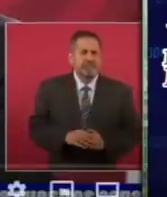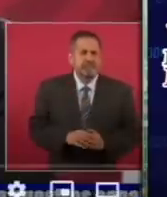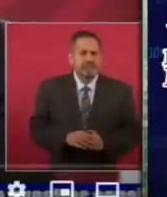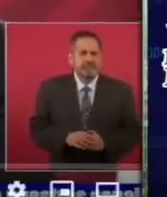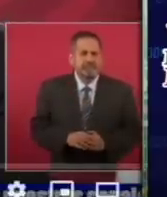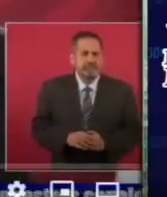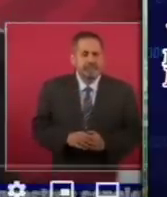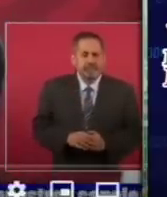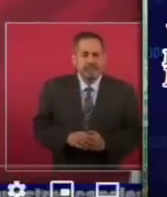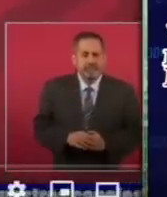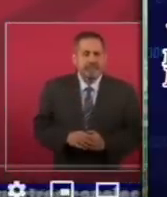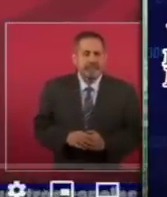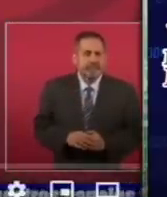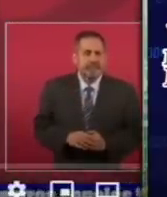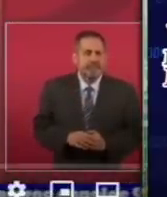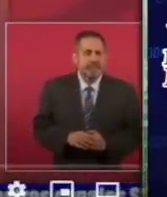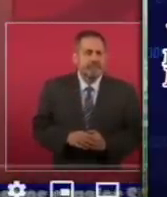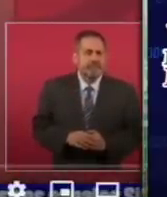de que